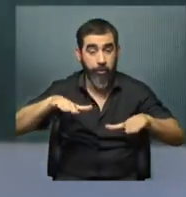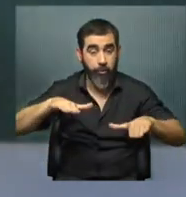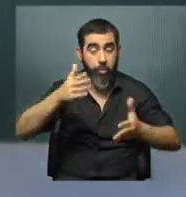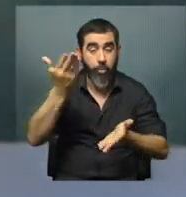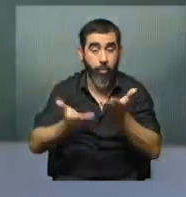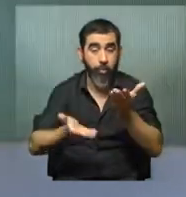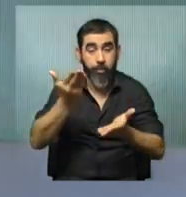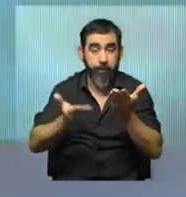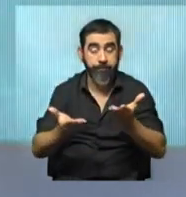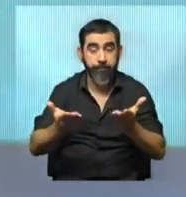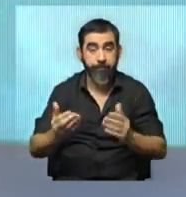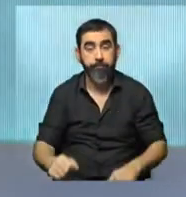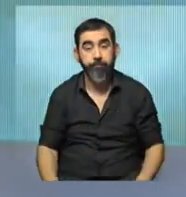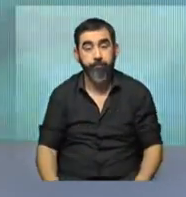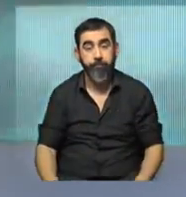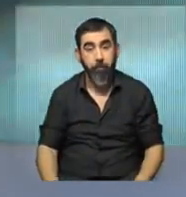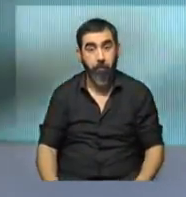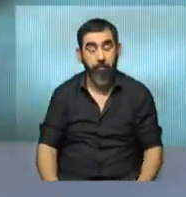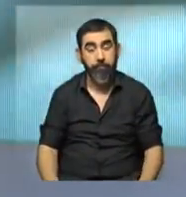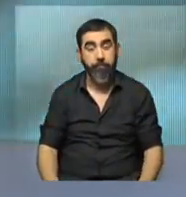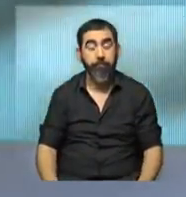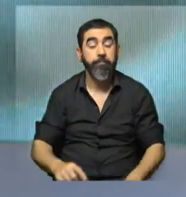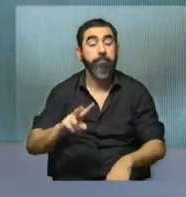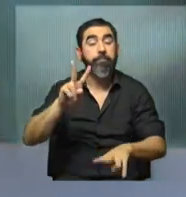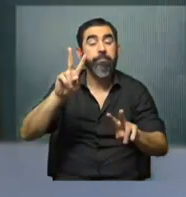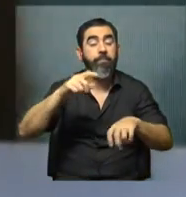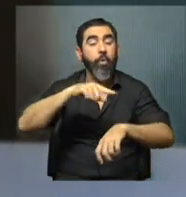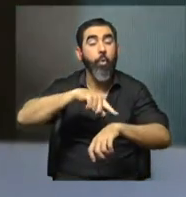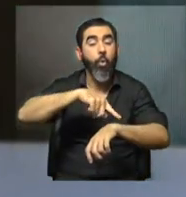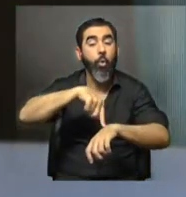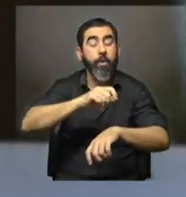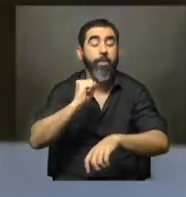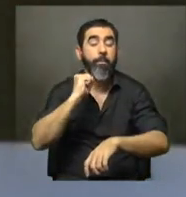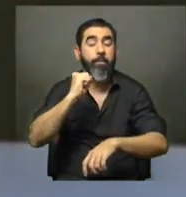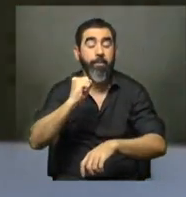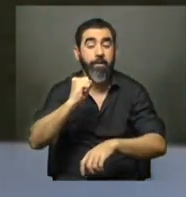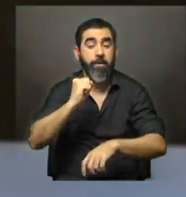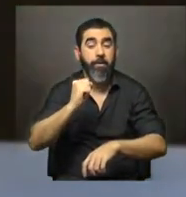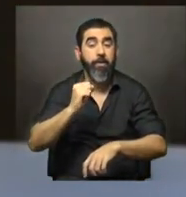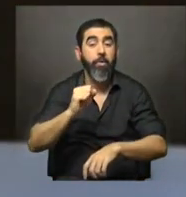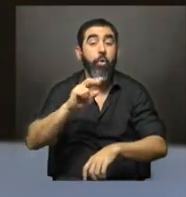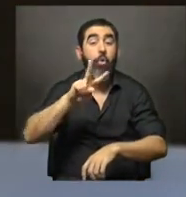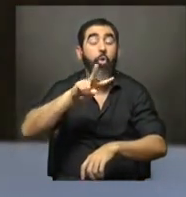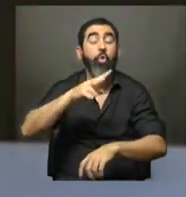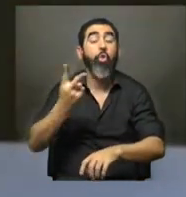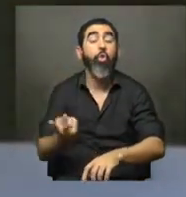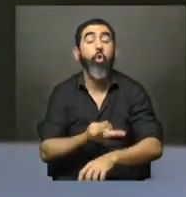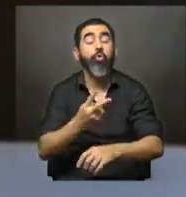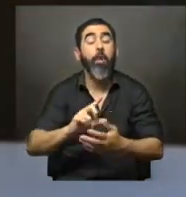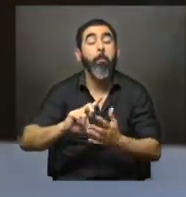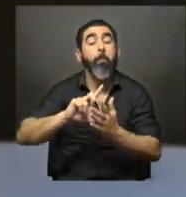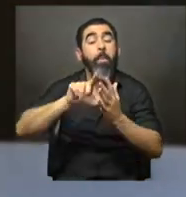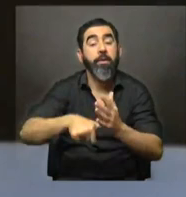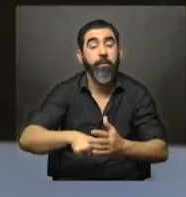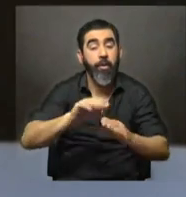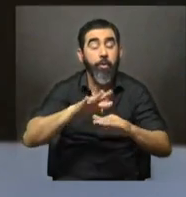y sí, como se mide en las horas del día que se prefieren, casi 2 horas más tardíos que los